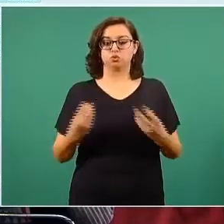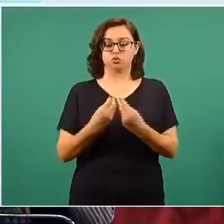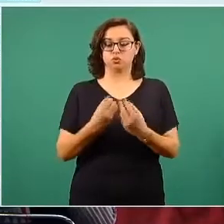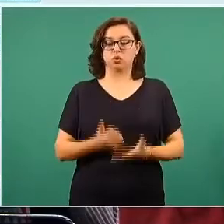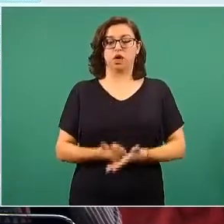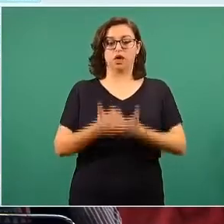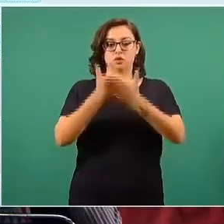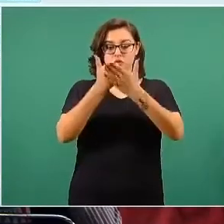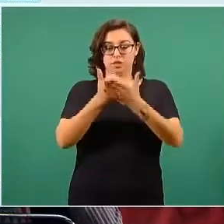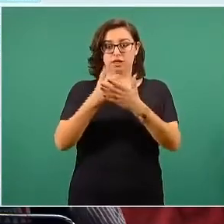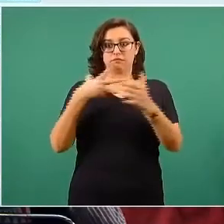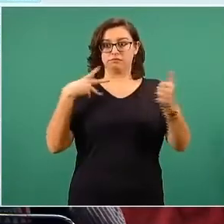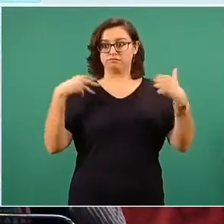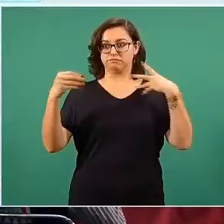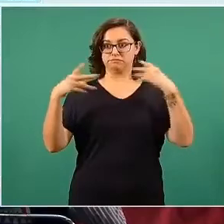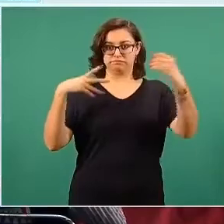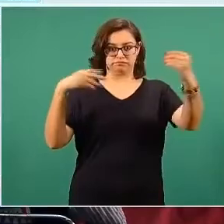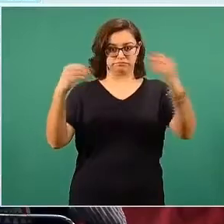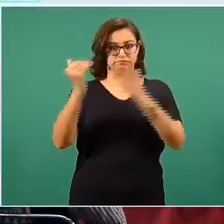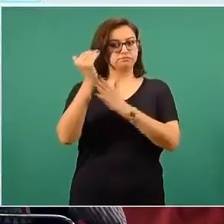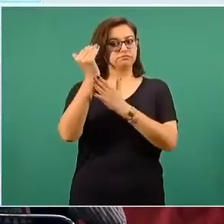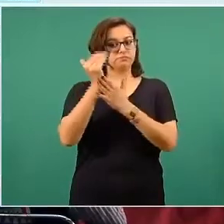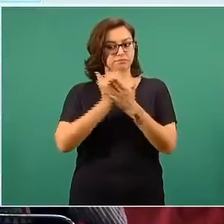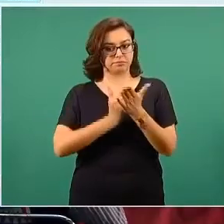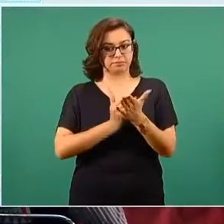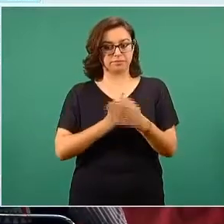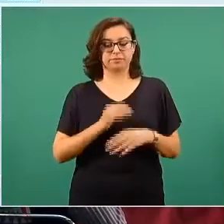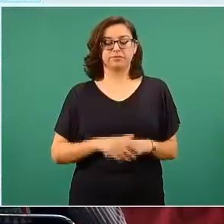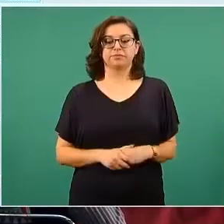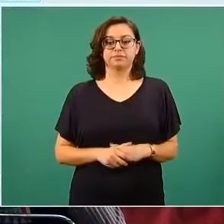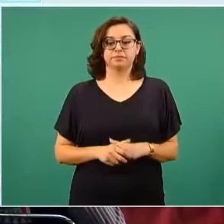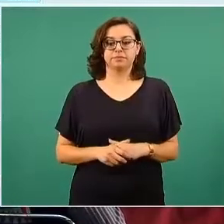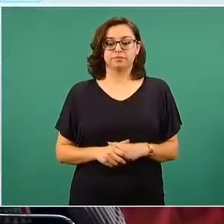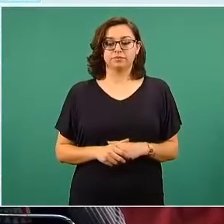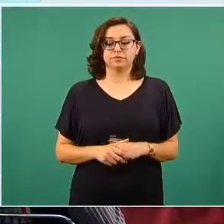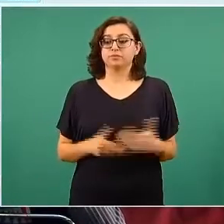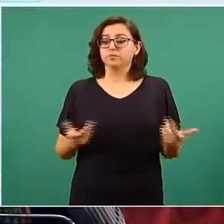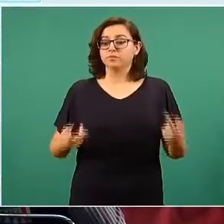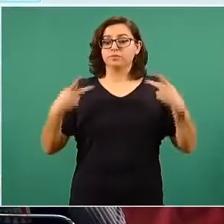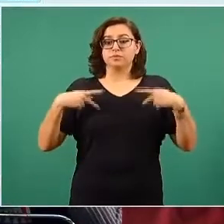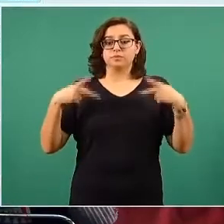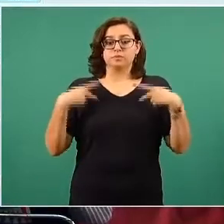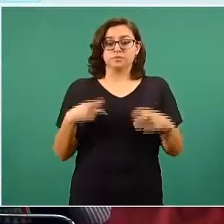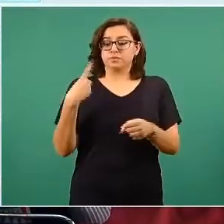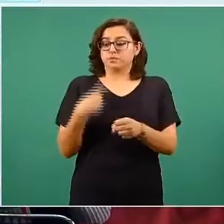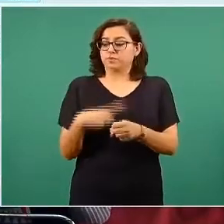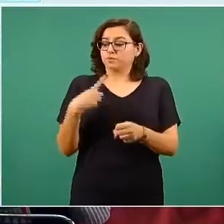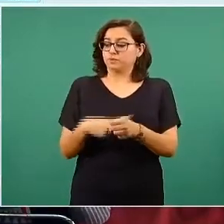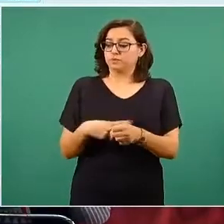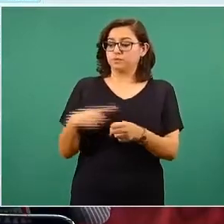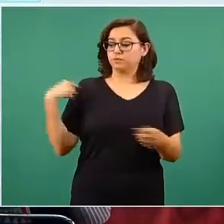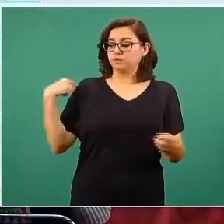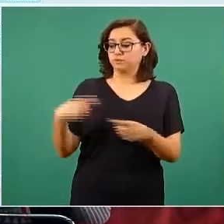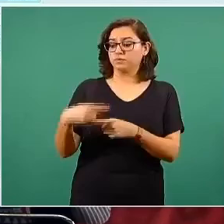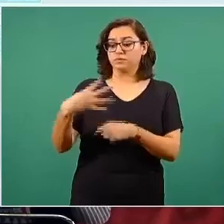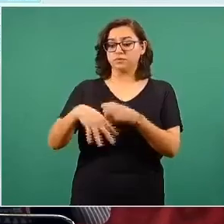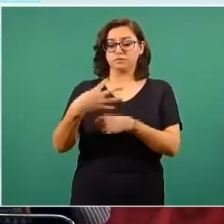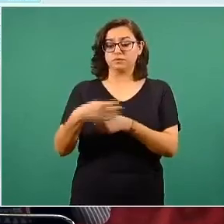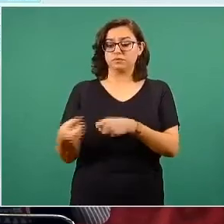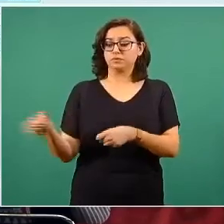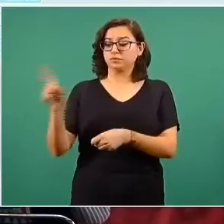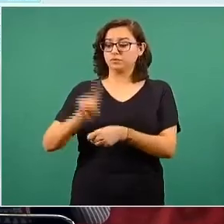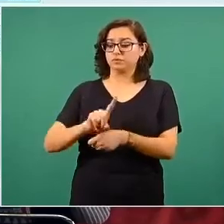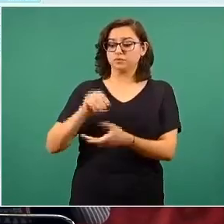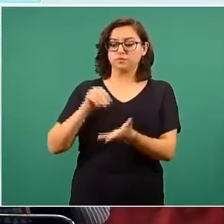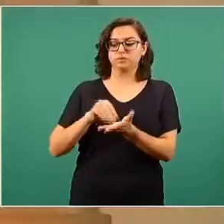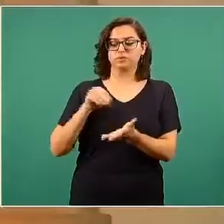comportamiento ascendente en una epidemia. 1% continúa el indicador de casos activos, es decir, más allá de ese